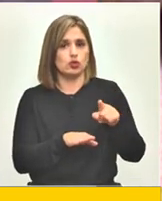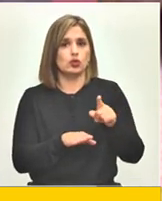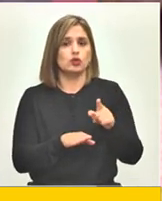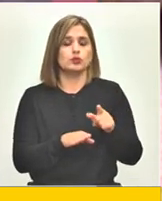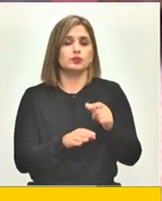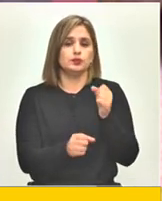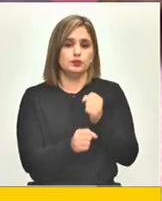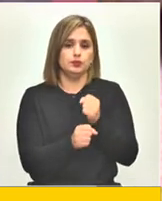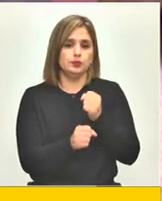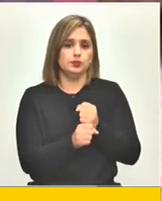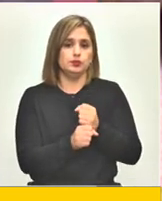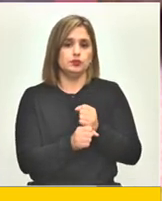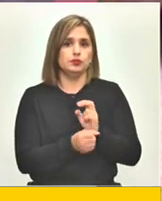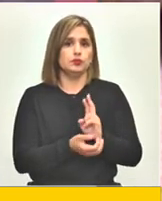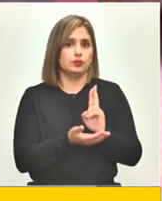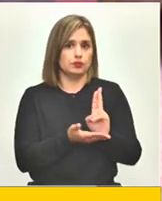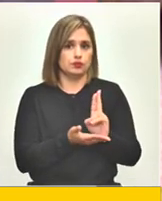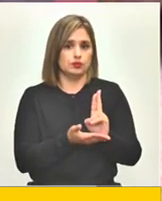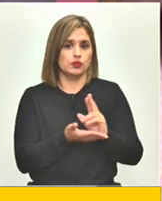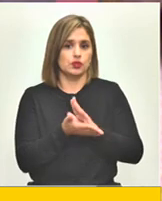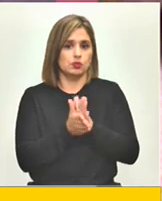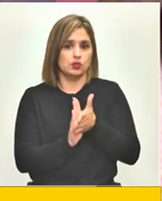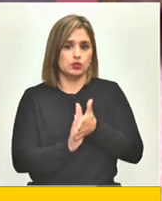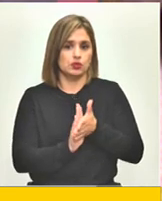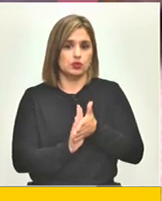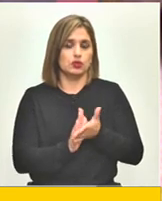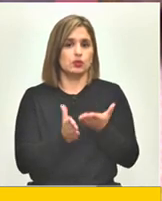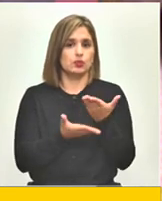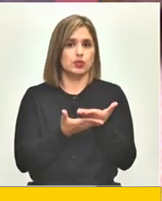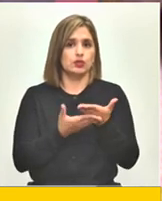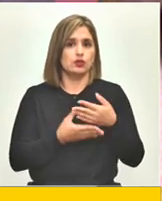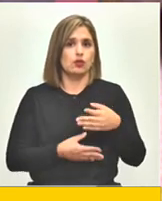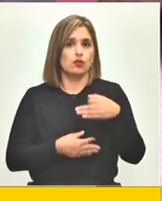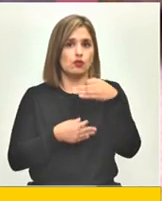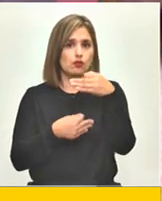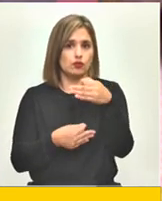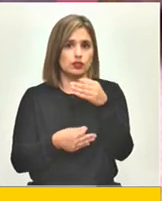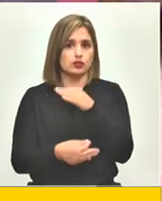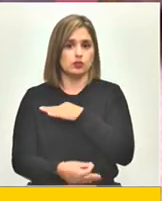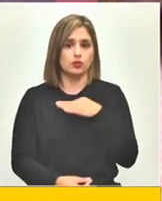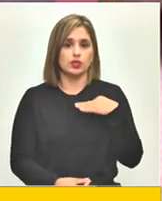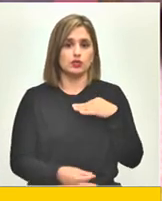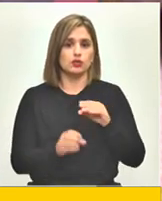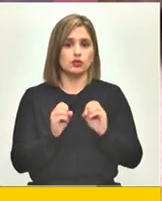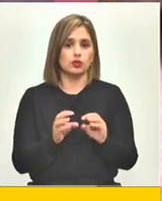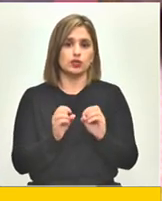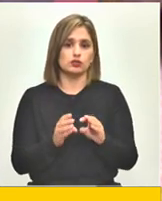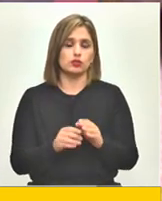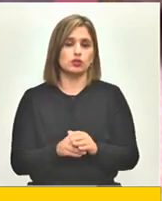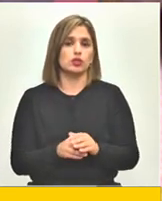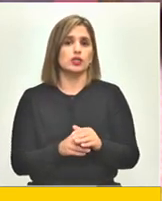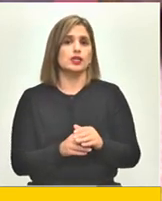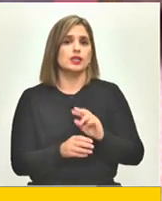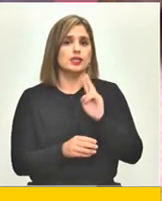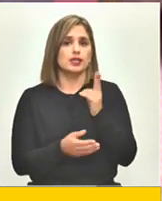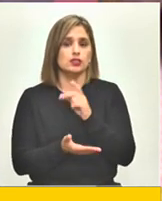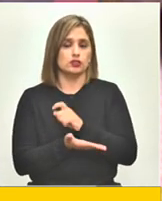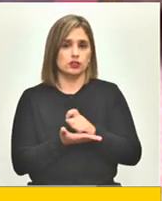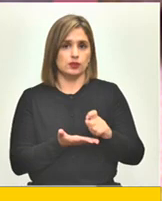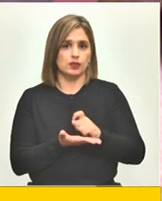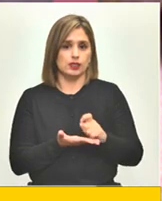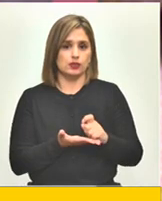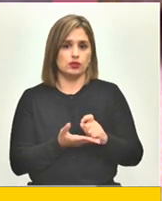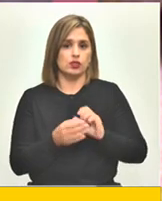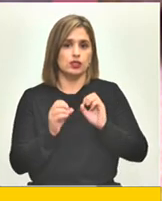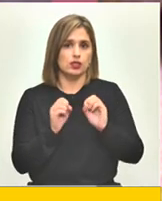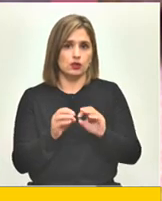y los trabajadores que representan por lo anterior es que Solicito se oficie al Señor ministro de Educación y a la señora subsecretaria de